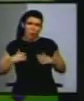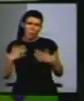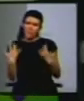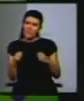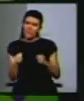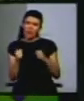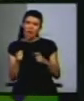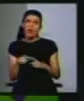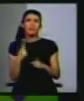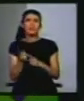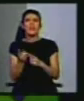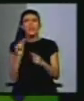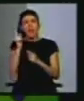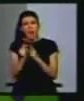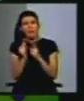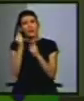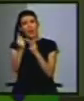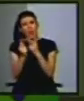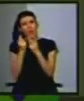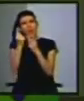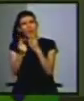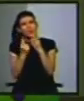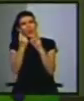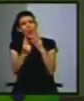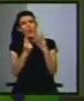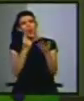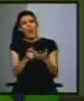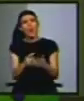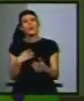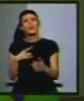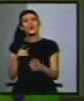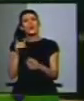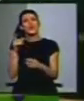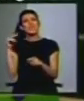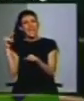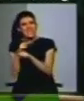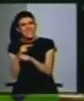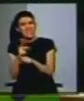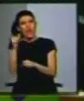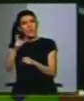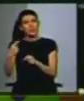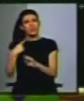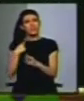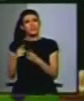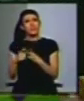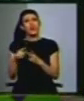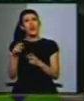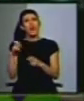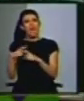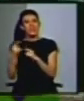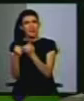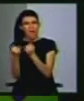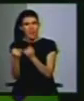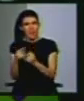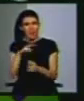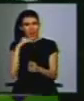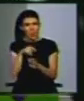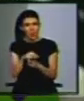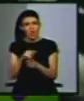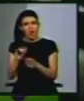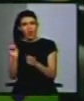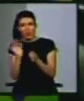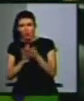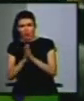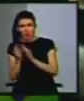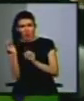víctimas, testigos, peritos y ex amigos de la comunidad judía de Viña del Mar dibujaron el mapa completo del engaño,